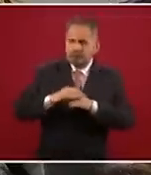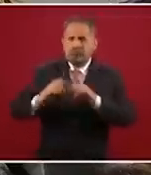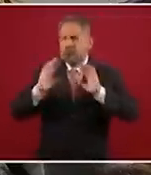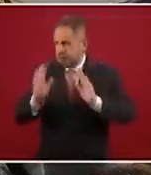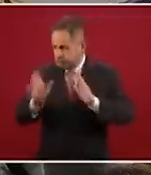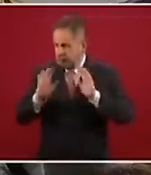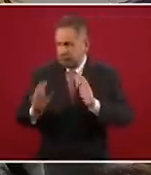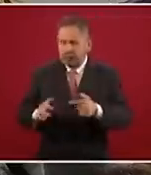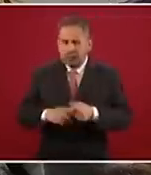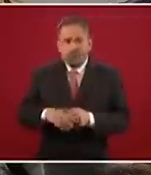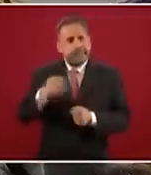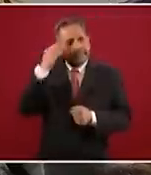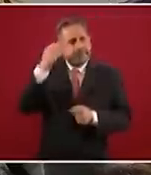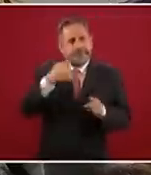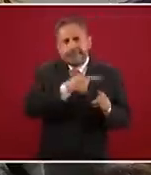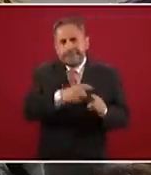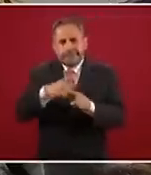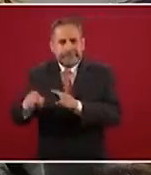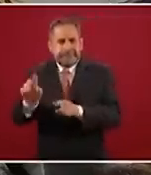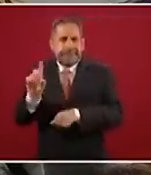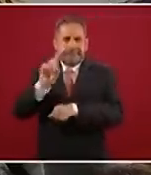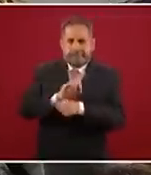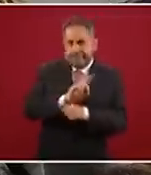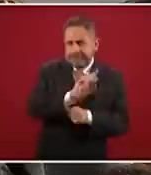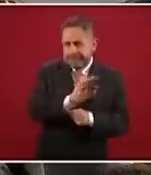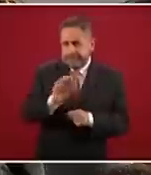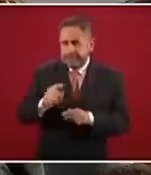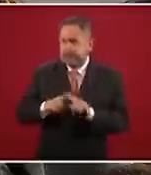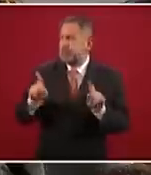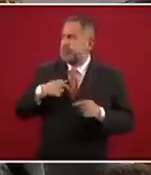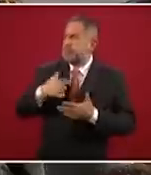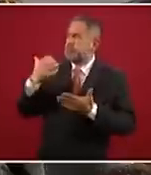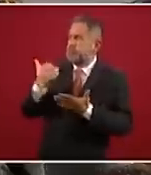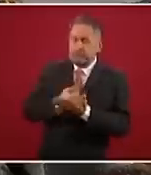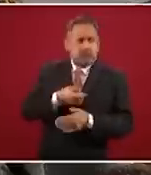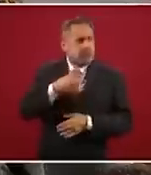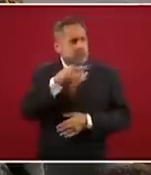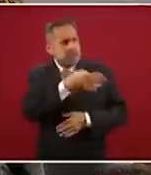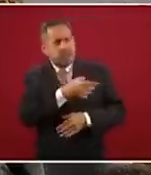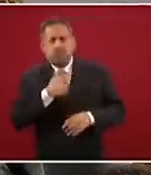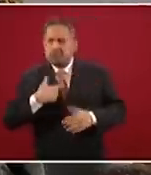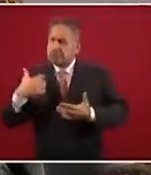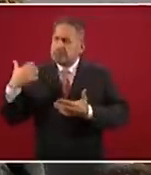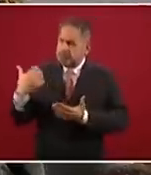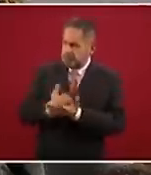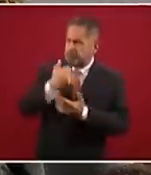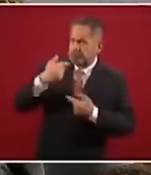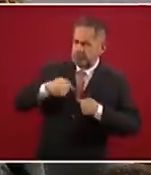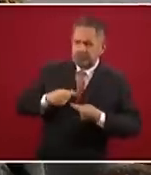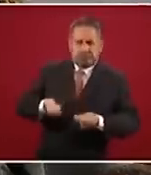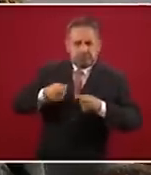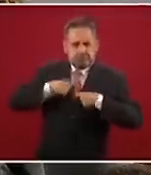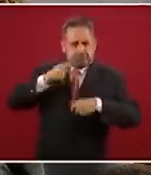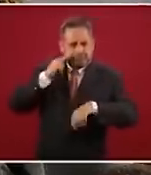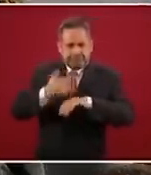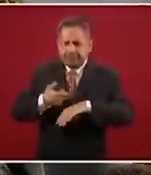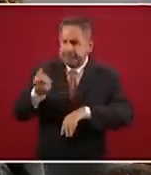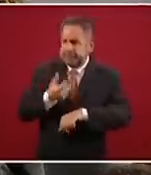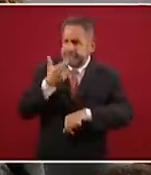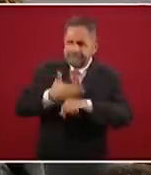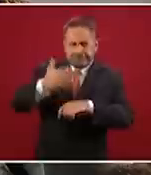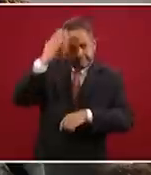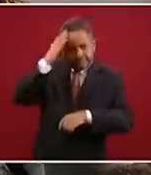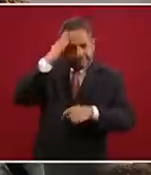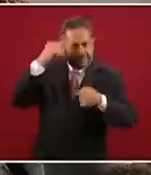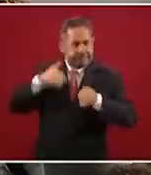convenciones en diferentes fechas y haber destituido a Romero de Champs y haber sido electos secretarios